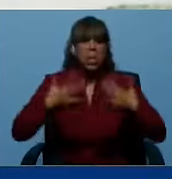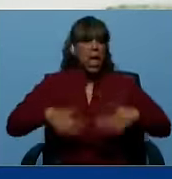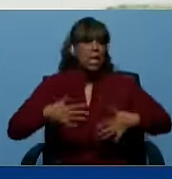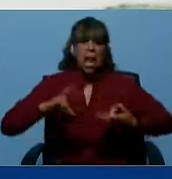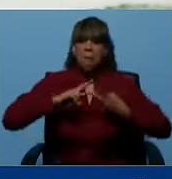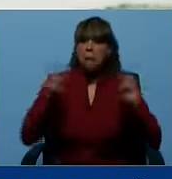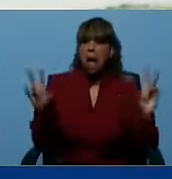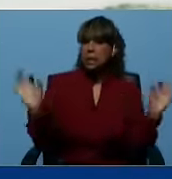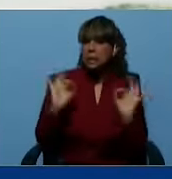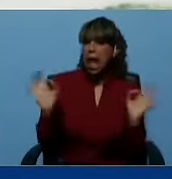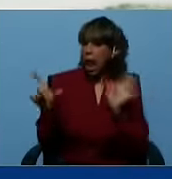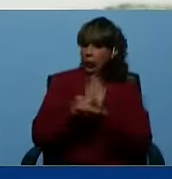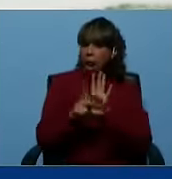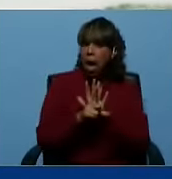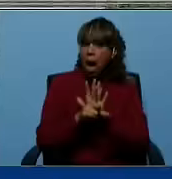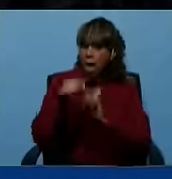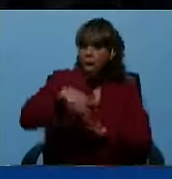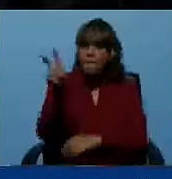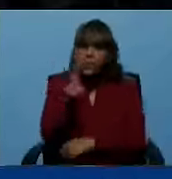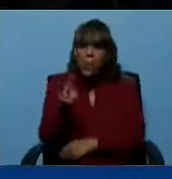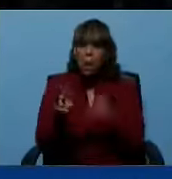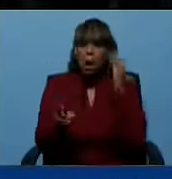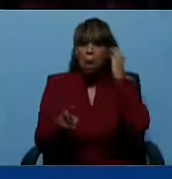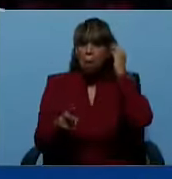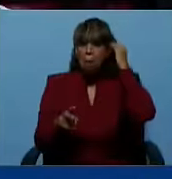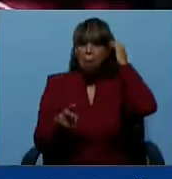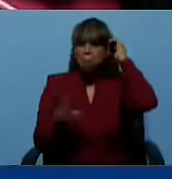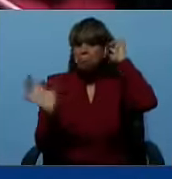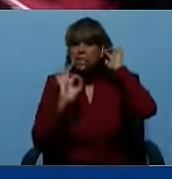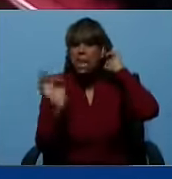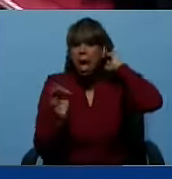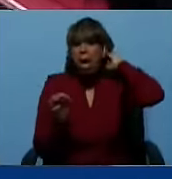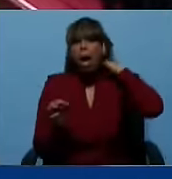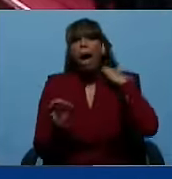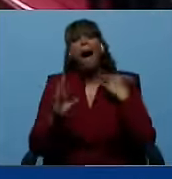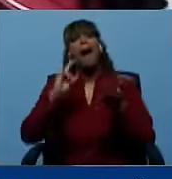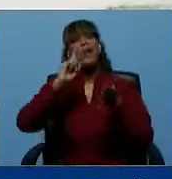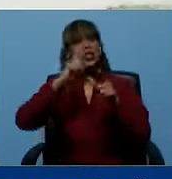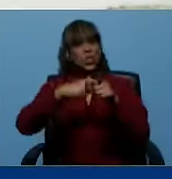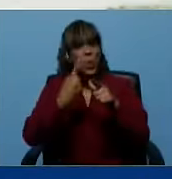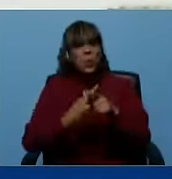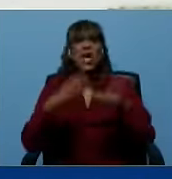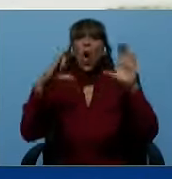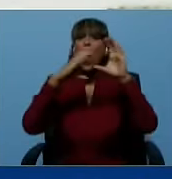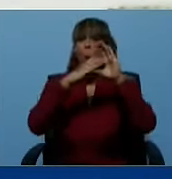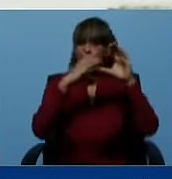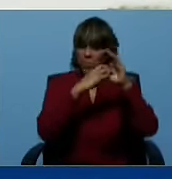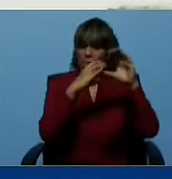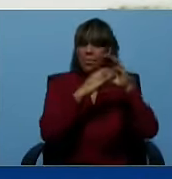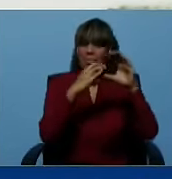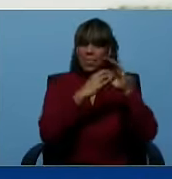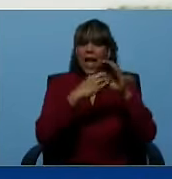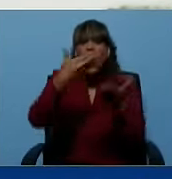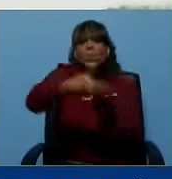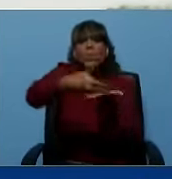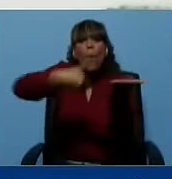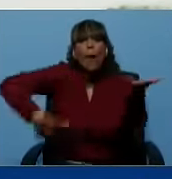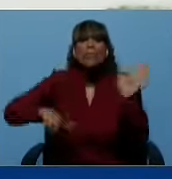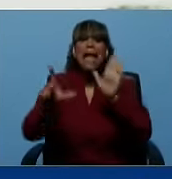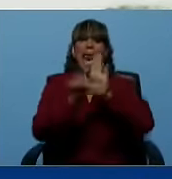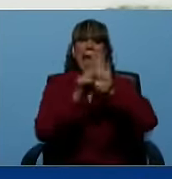paz y a la ley en Venezuela. Entonces Conatel me mandó un documento